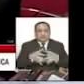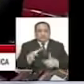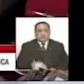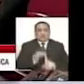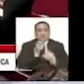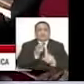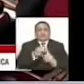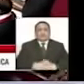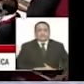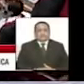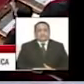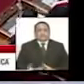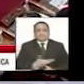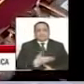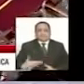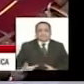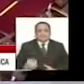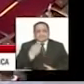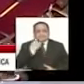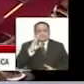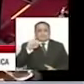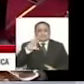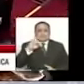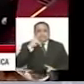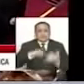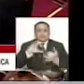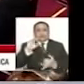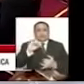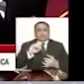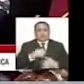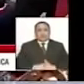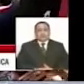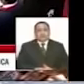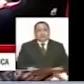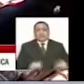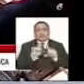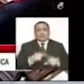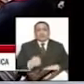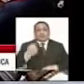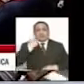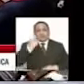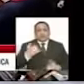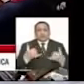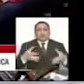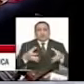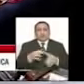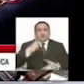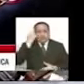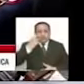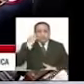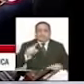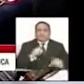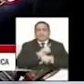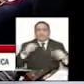el camino del infierno. O sea, si se pretende hacer demasiadas cosas y con ideas tan lindas y